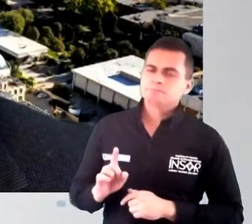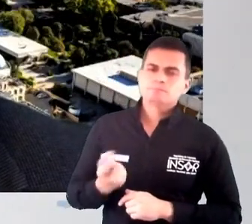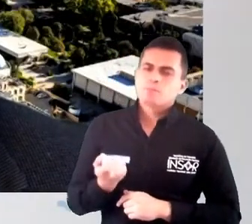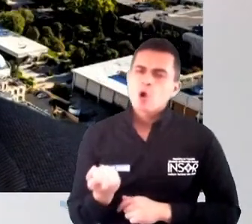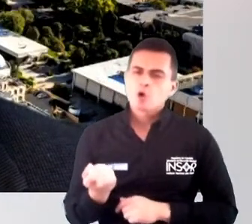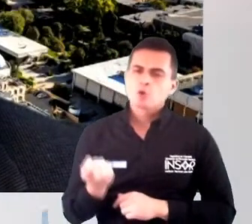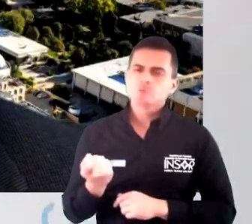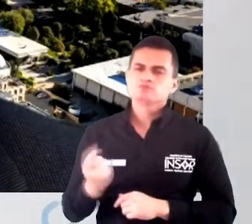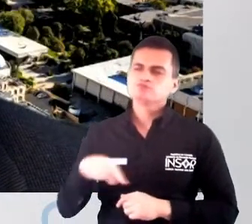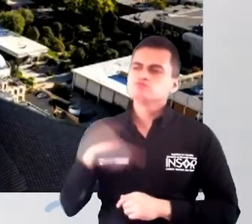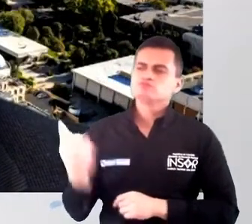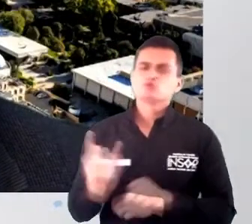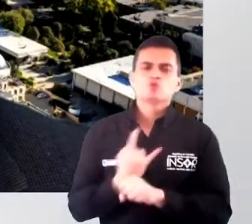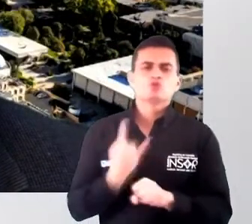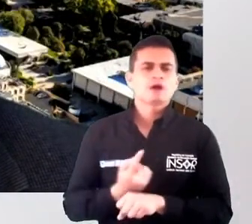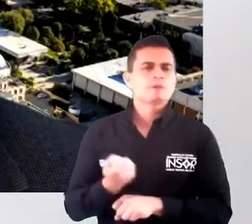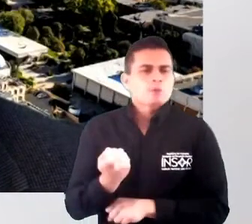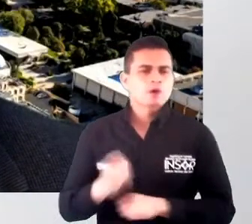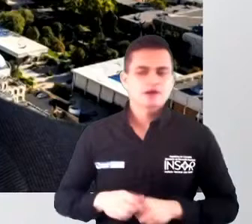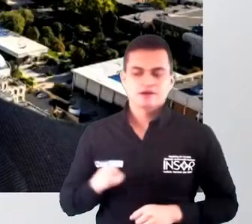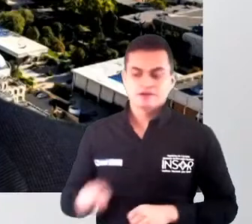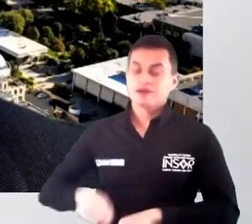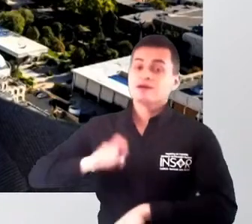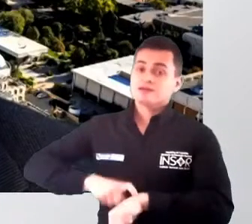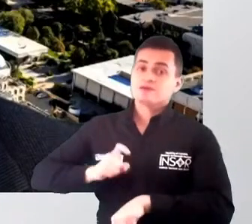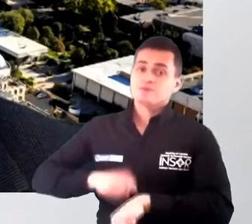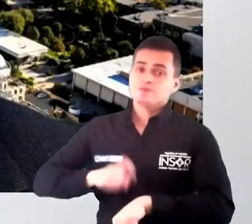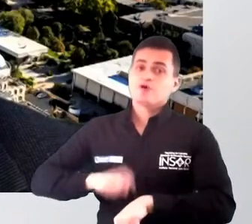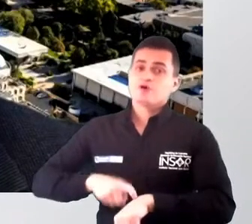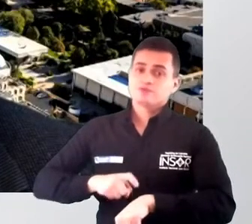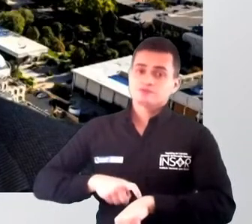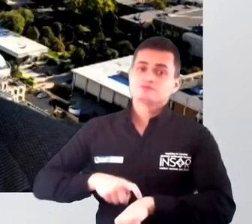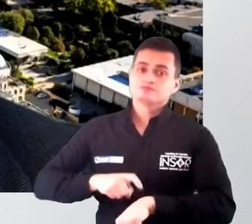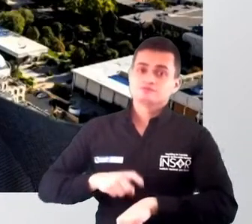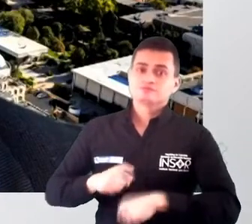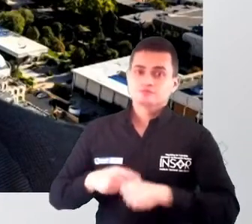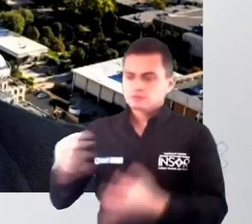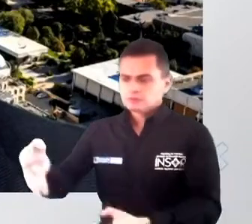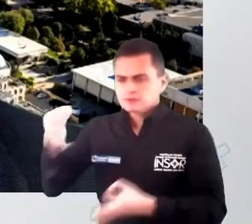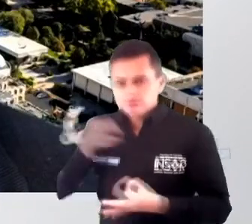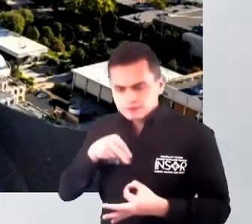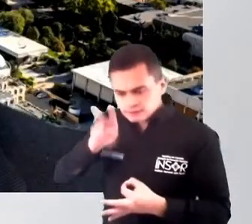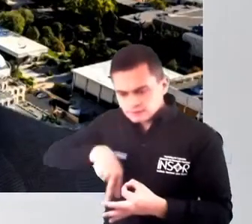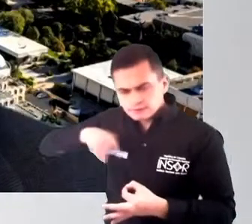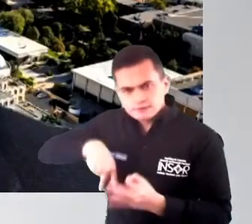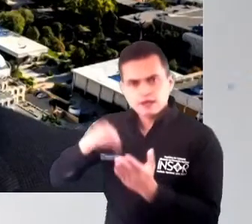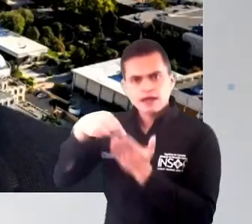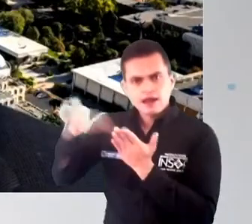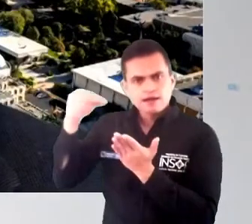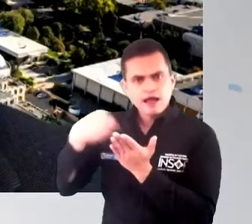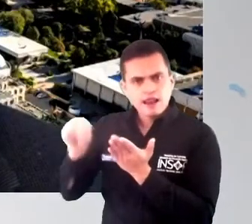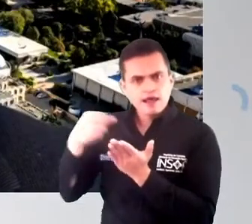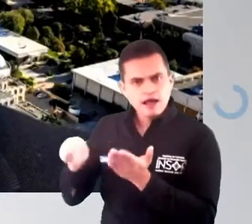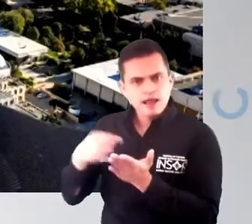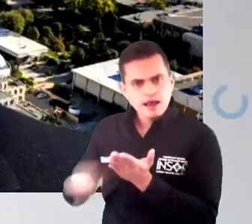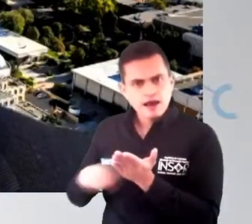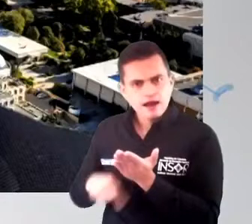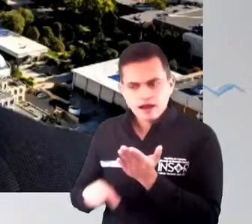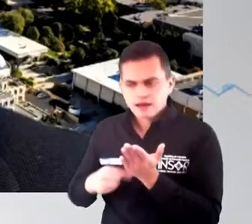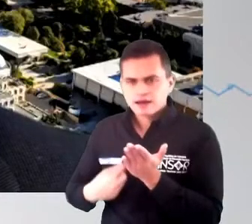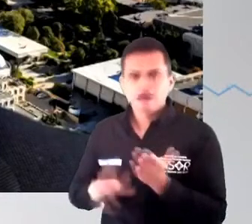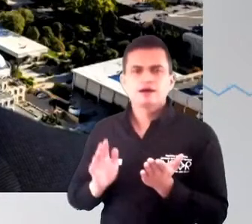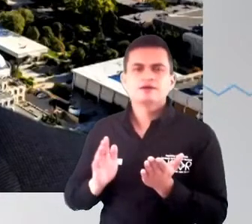las evaluaciones auténticas toman mucho más tiempo para calificar y para proveer